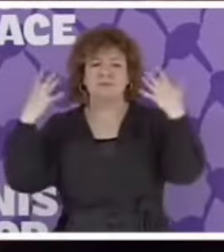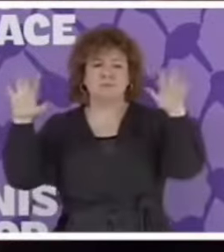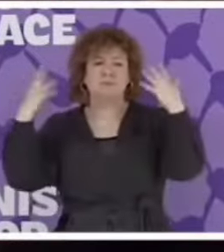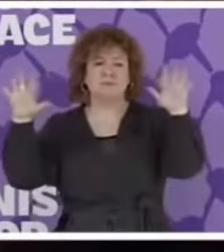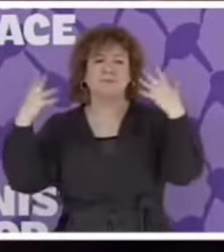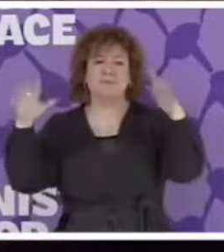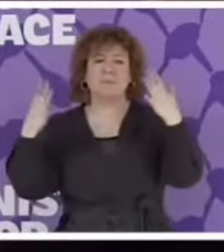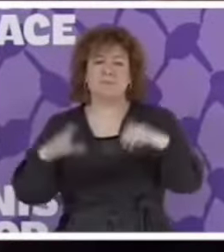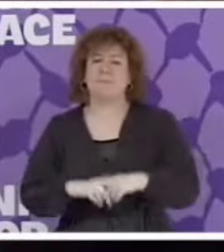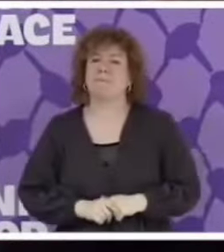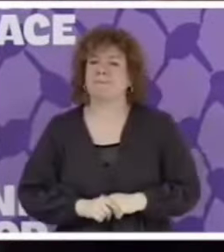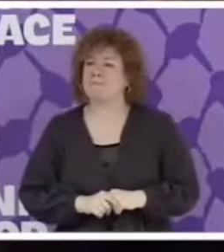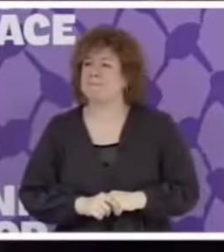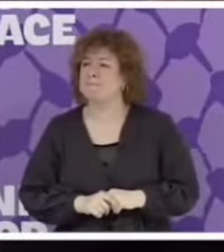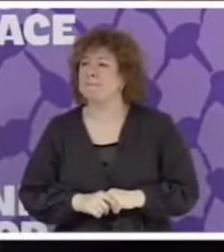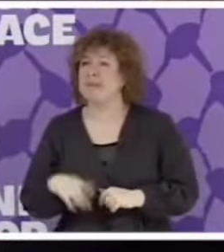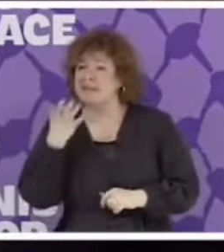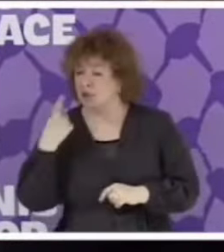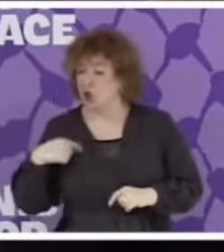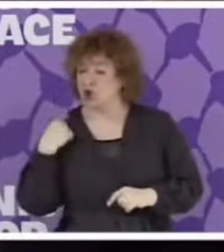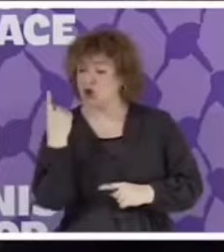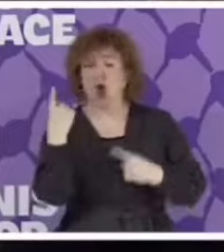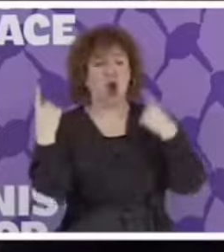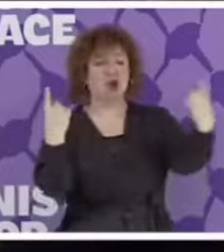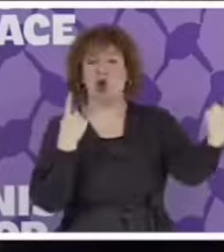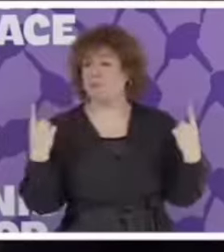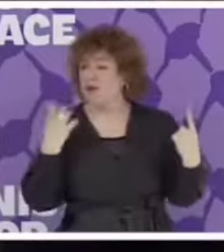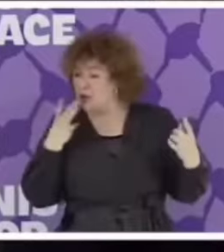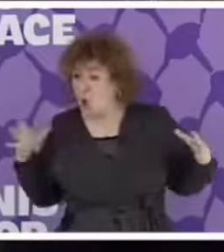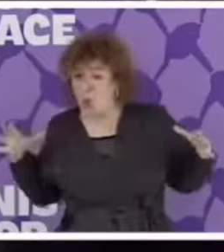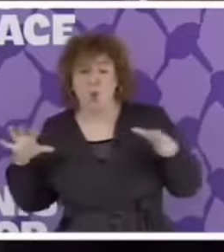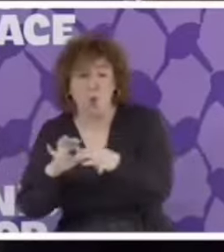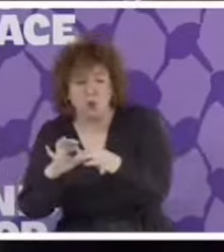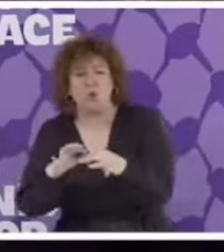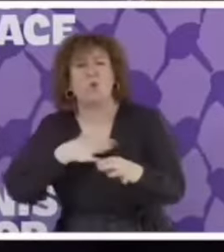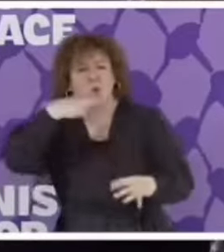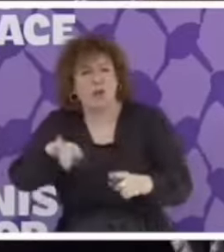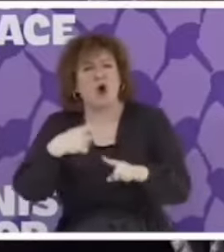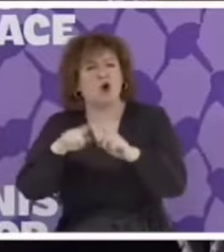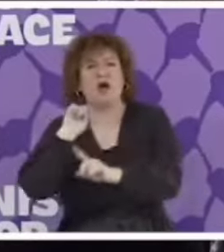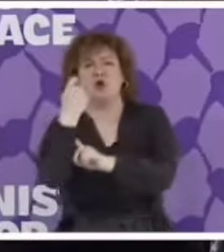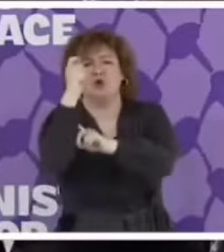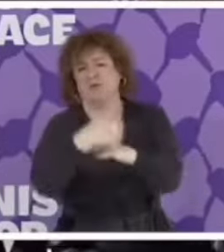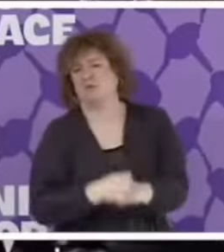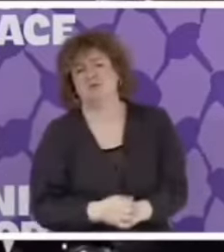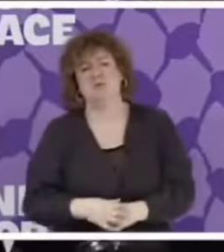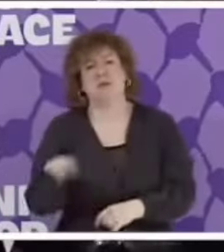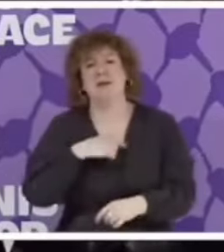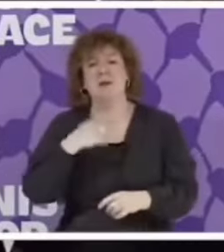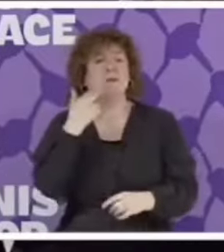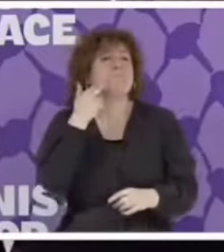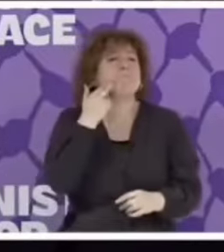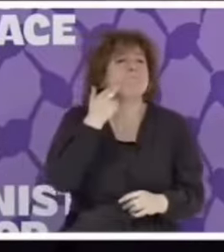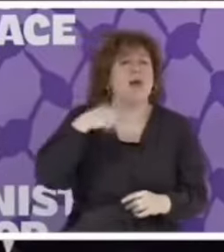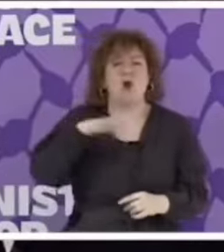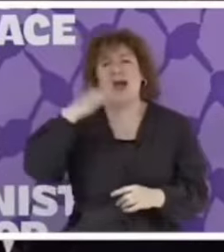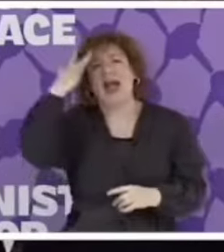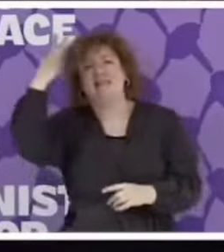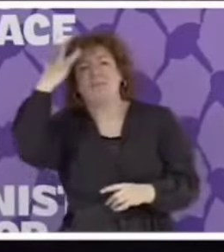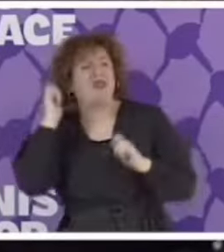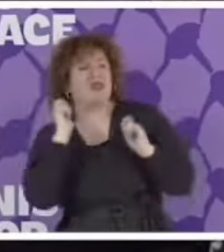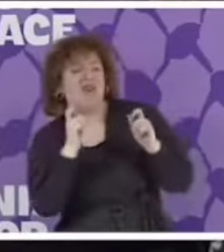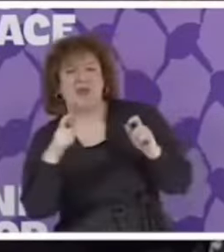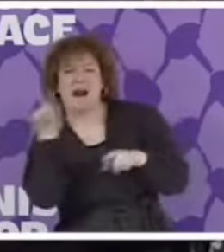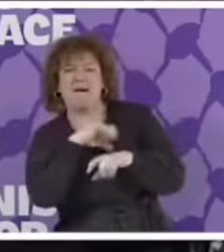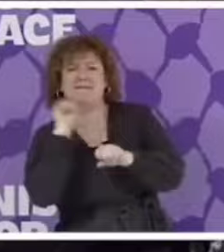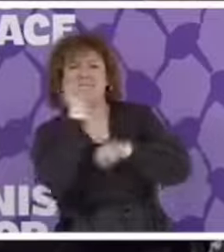Si nos juntamos, somos capaces de cualquier cosa. Y la esperanza se tiene que imponer al miedo y se tiene que imponer